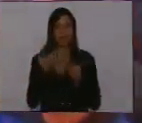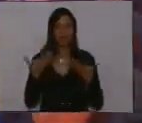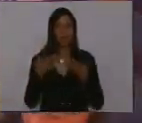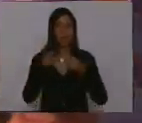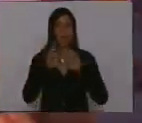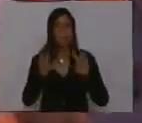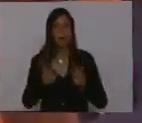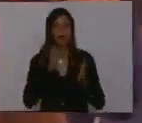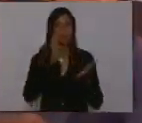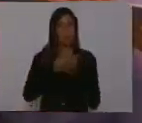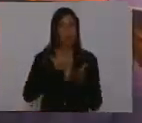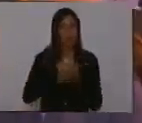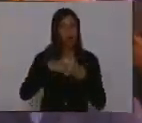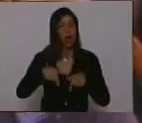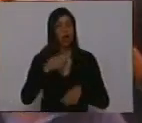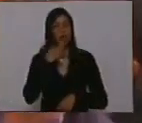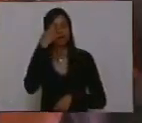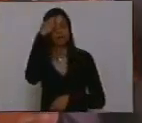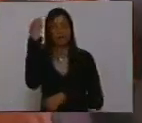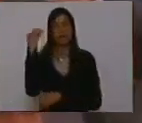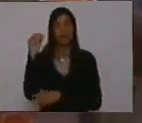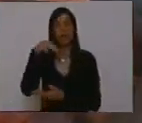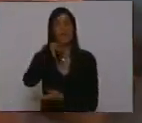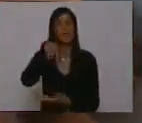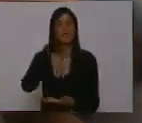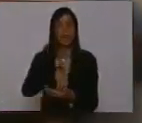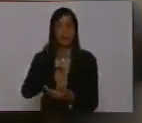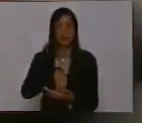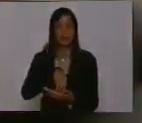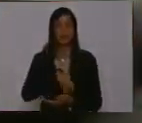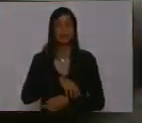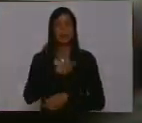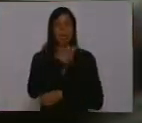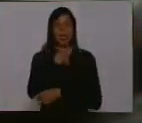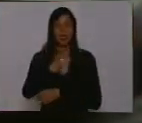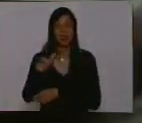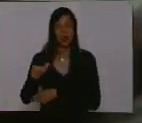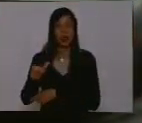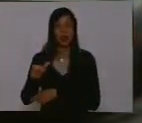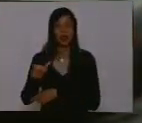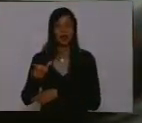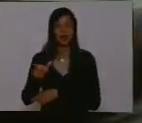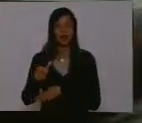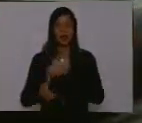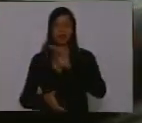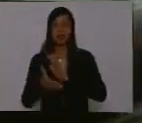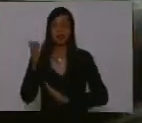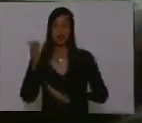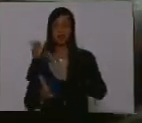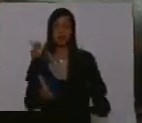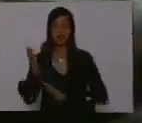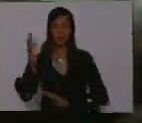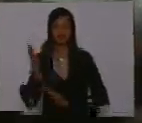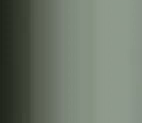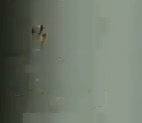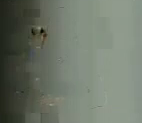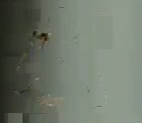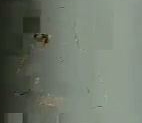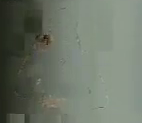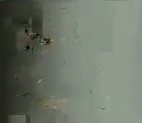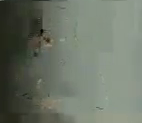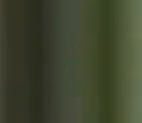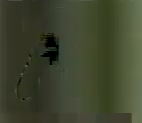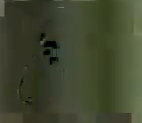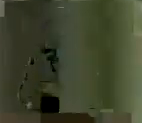acá, para este pueblo mirandino. Y la gente que vaya o que va a ir hacia